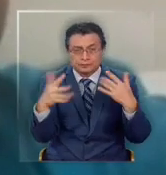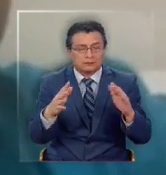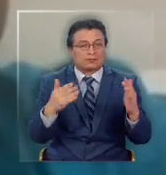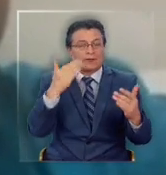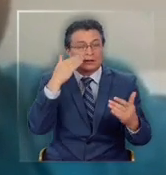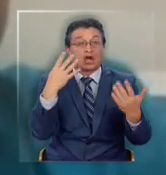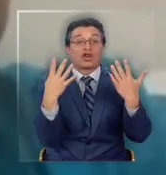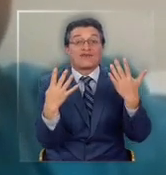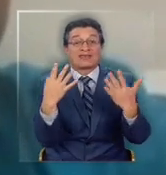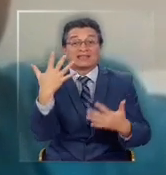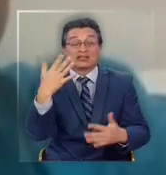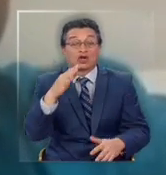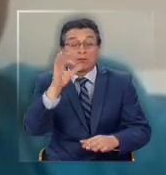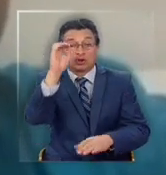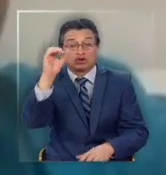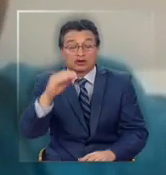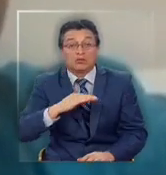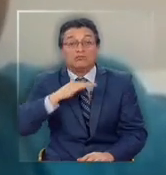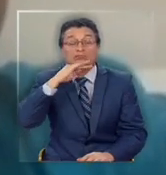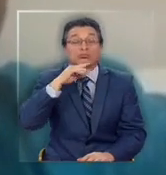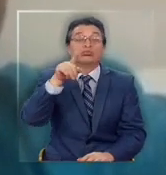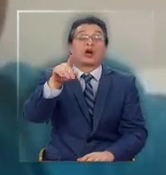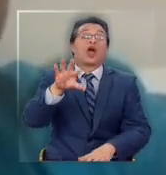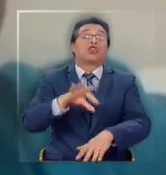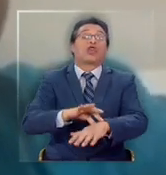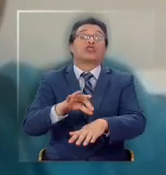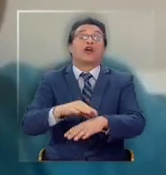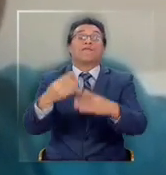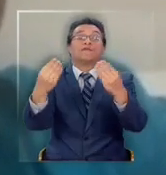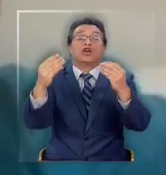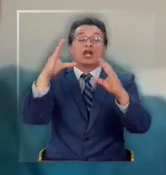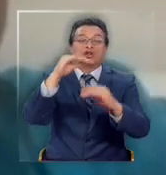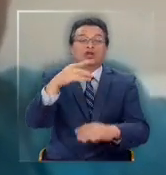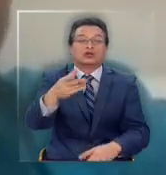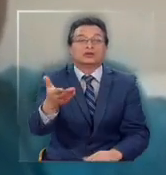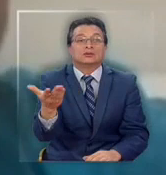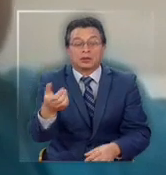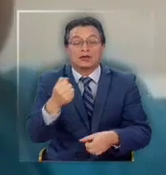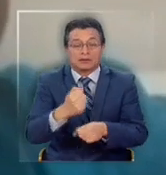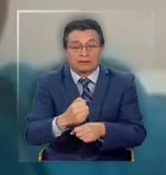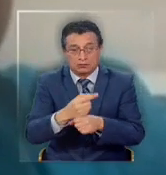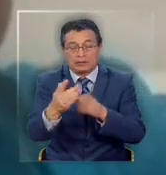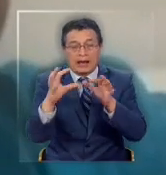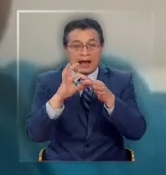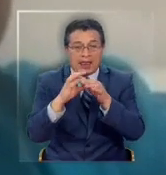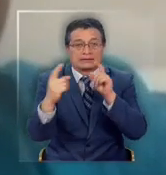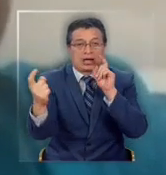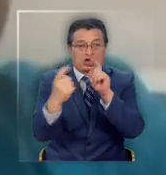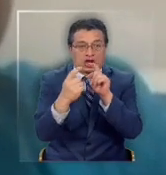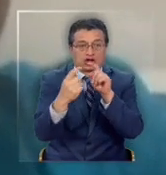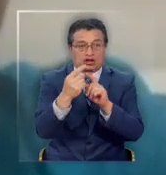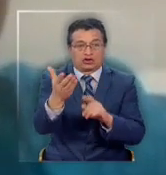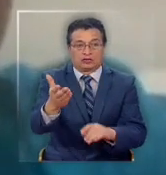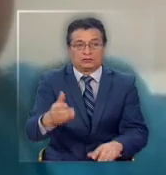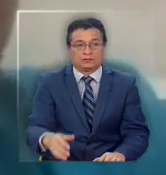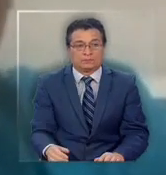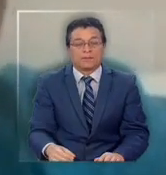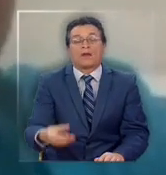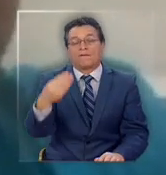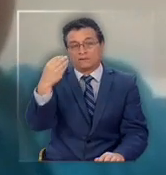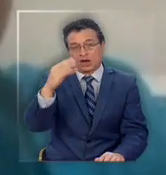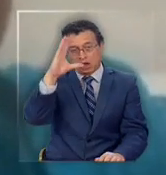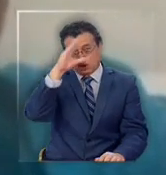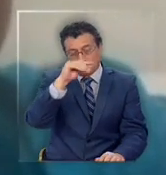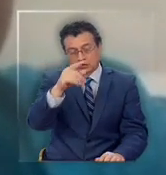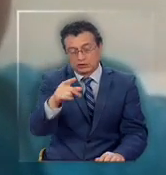del 95% de su capacidad. Doctor de la Fuente, ¿cómo está? Buenas noches. Primero que nada, gracias por recibirnos en medio de esta compleja tarea que están realizando. Buenas noches, Iván.